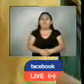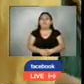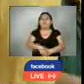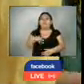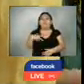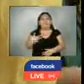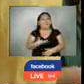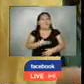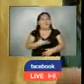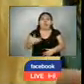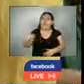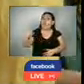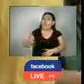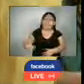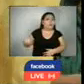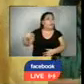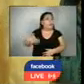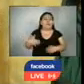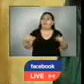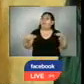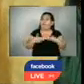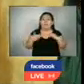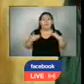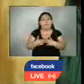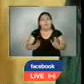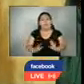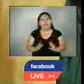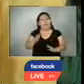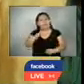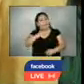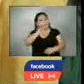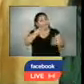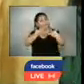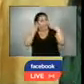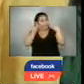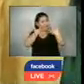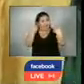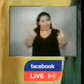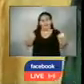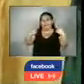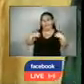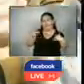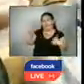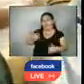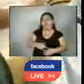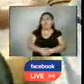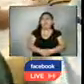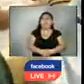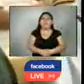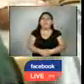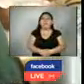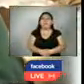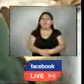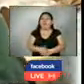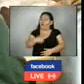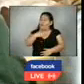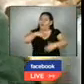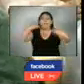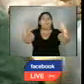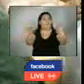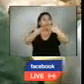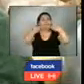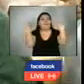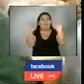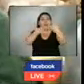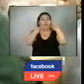nosotros casi todos los años hacemos lo mismo. Entonces me siento contento de estar representando todo eso. Me siento súper